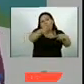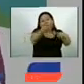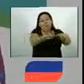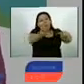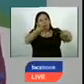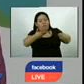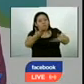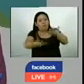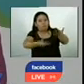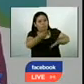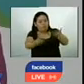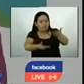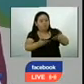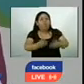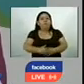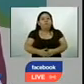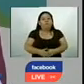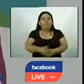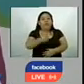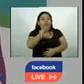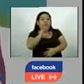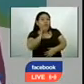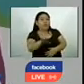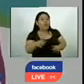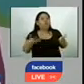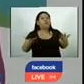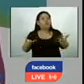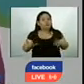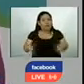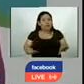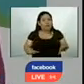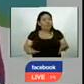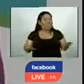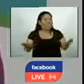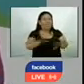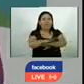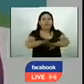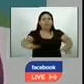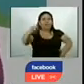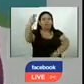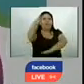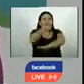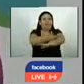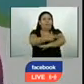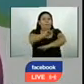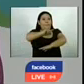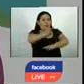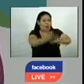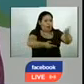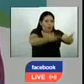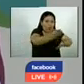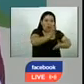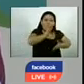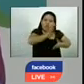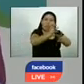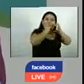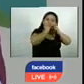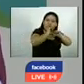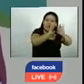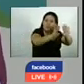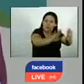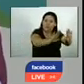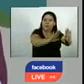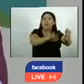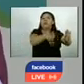que tenemos, ha dicho que ha cerrado fronteras, que primero va a abastecer su reserva estratégica y